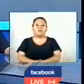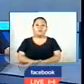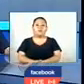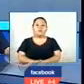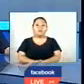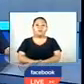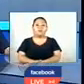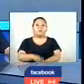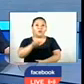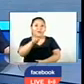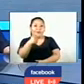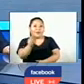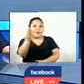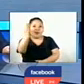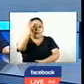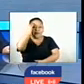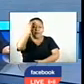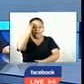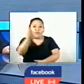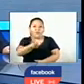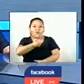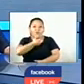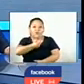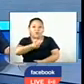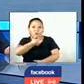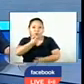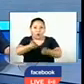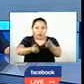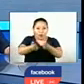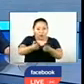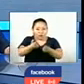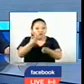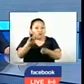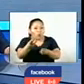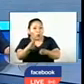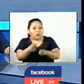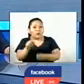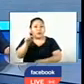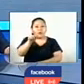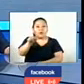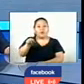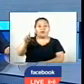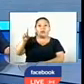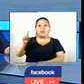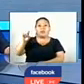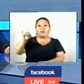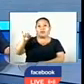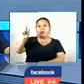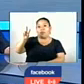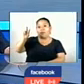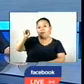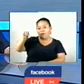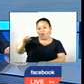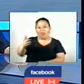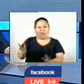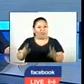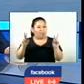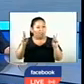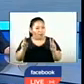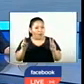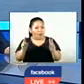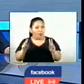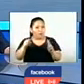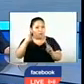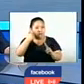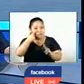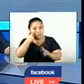¿Sabes cuántos datos está recopilando tu automóvil? Diva Lisette Cash de la Voz de América informa sobre cómo